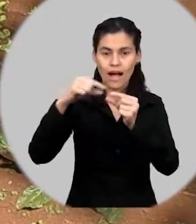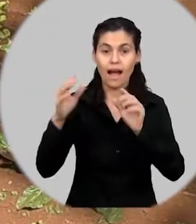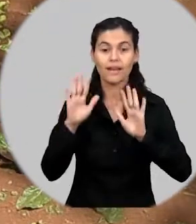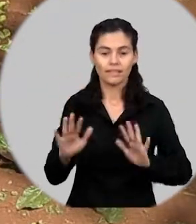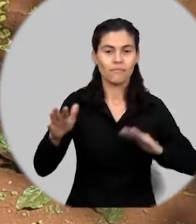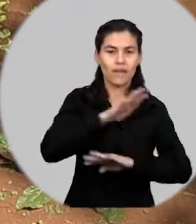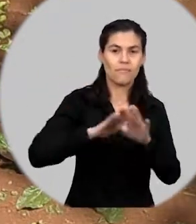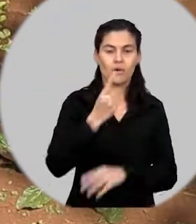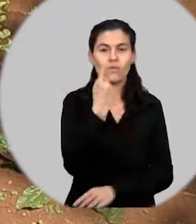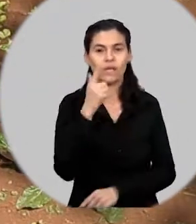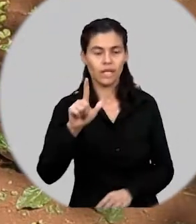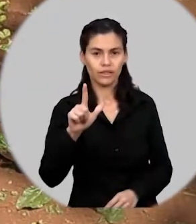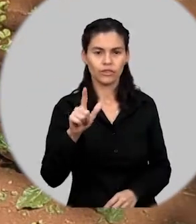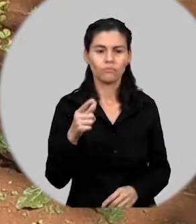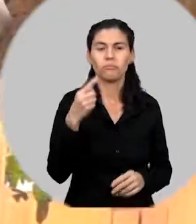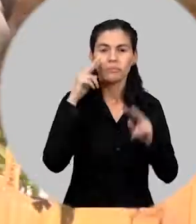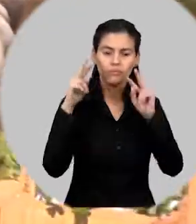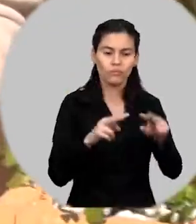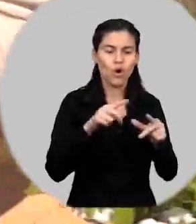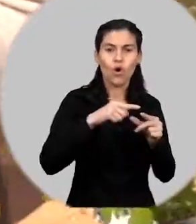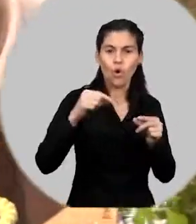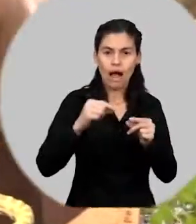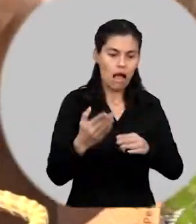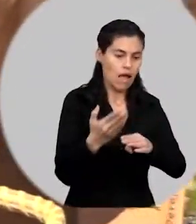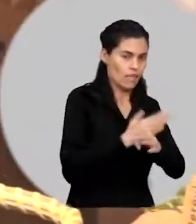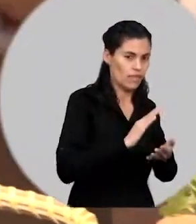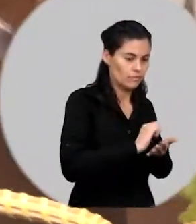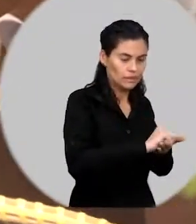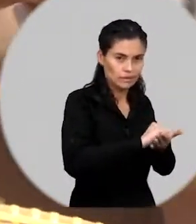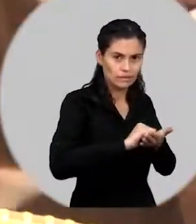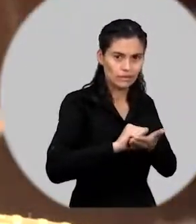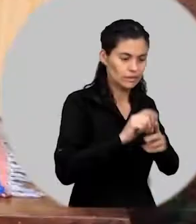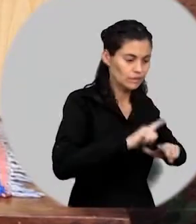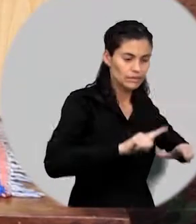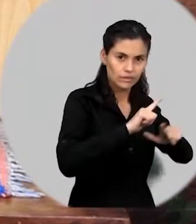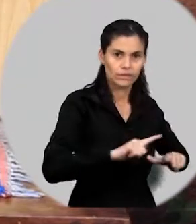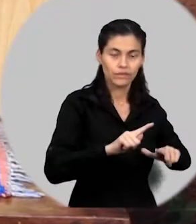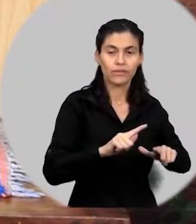poder obtener 1 litro de infusión. Estas hojas previamente lavadas